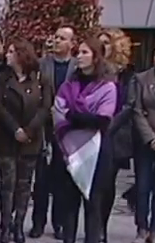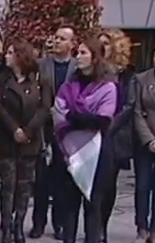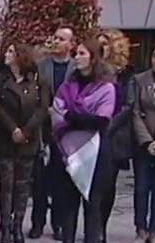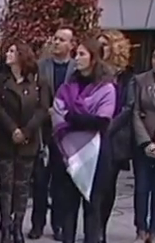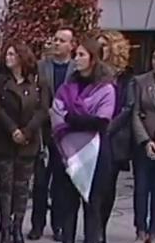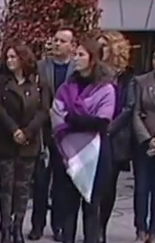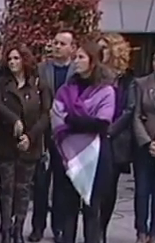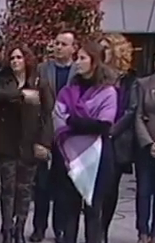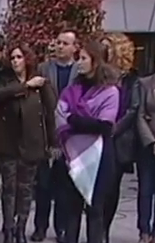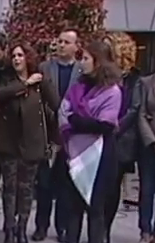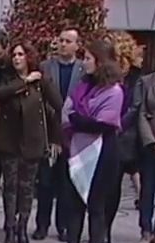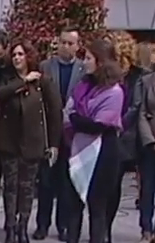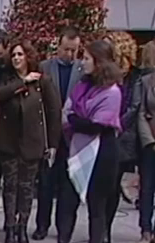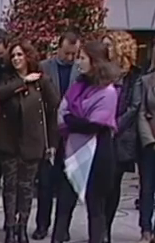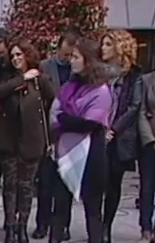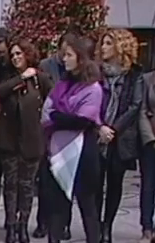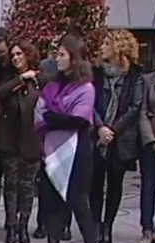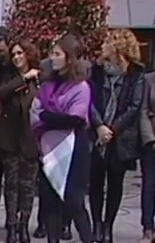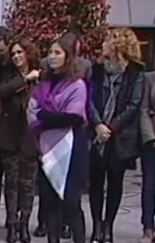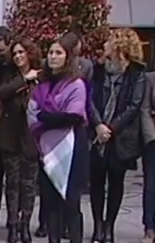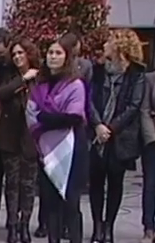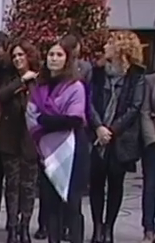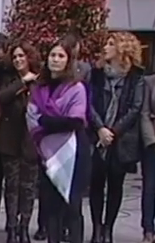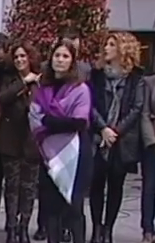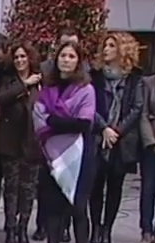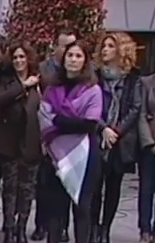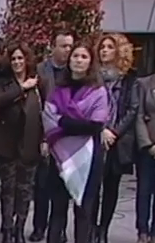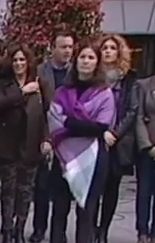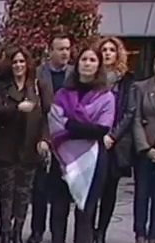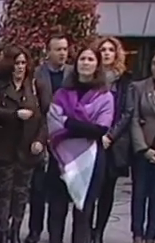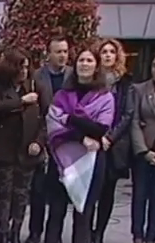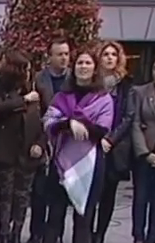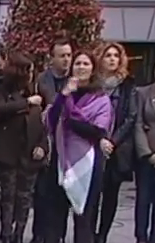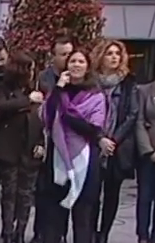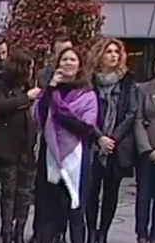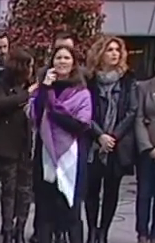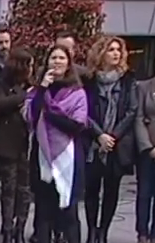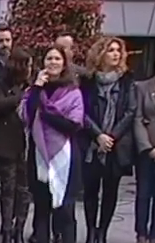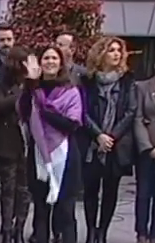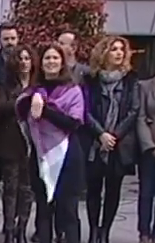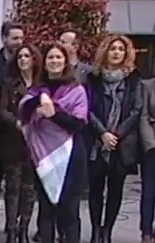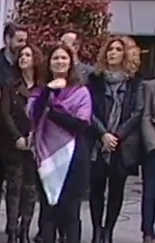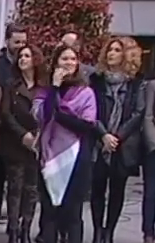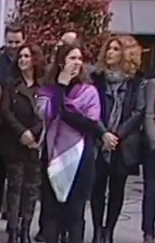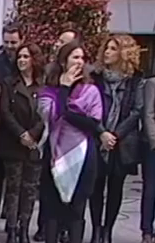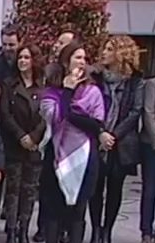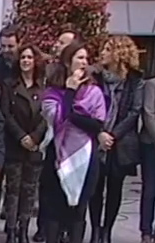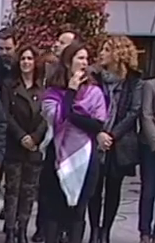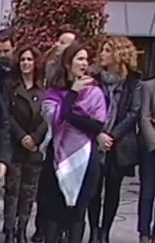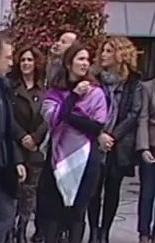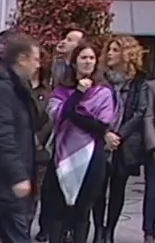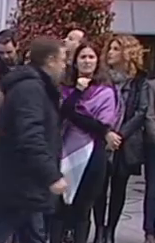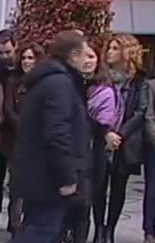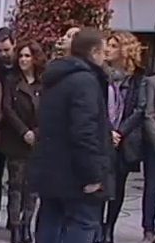un receso, una interrupción a las 12 del mediodía para todas estas actividades, todos